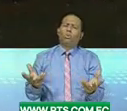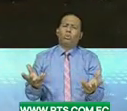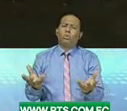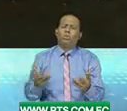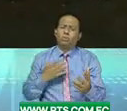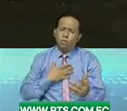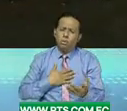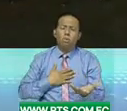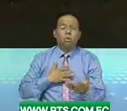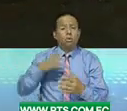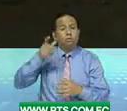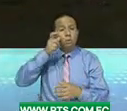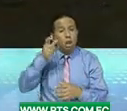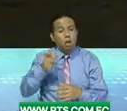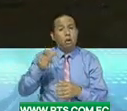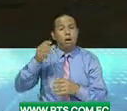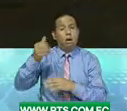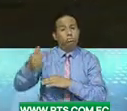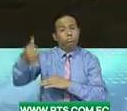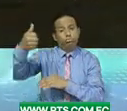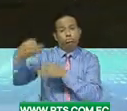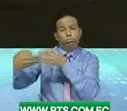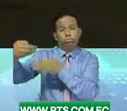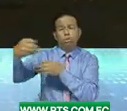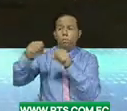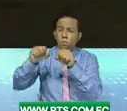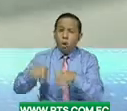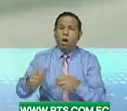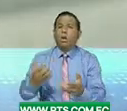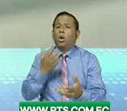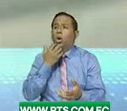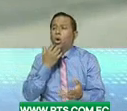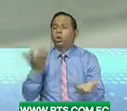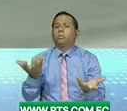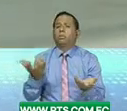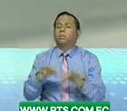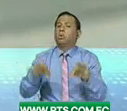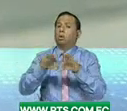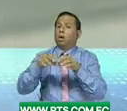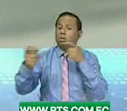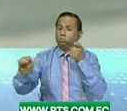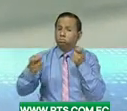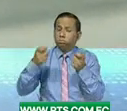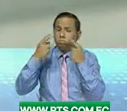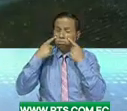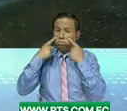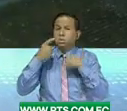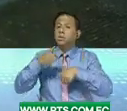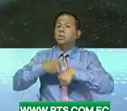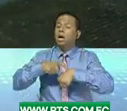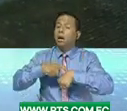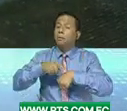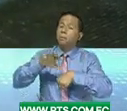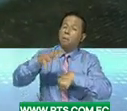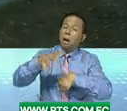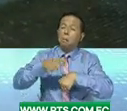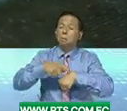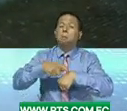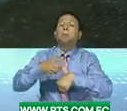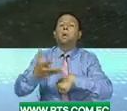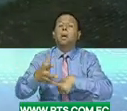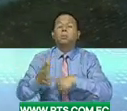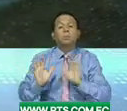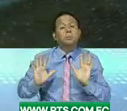resultados favorables en la audiencia de formulación de cargos, que se realizará aproximadamente según lo que tentativamente